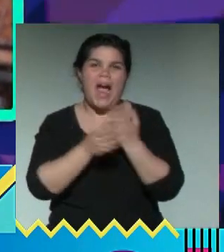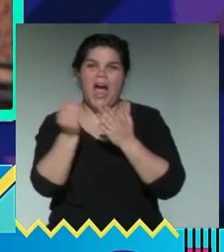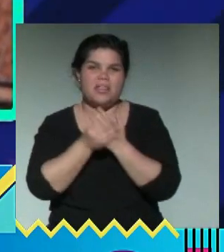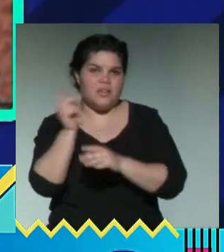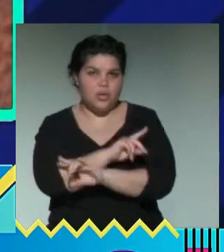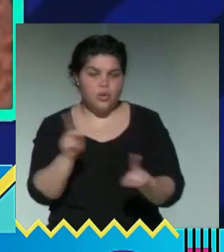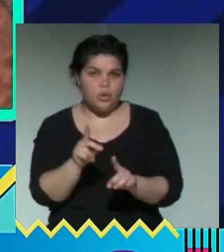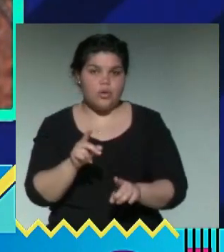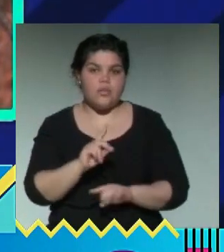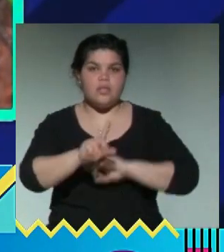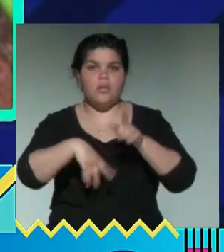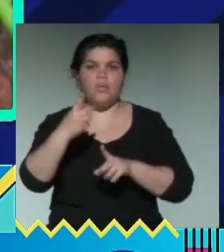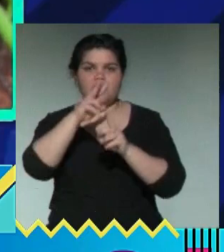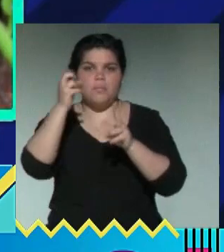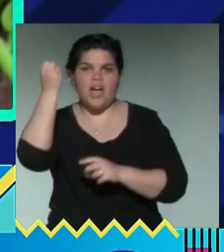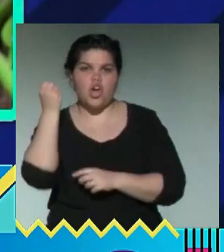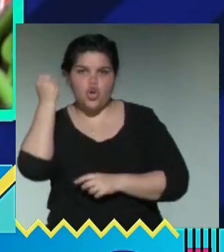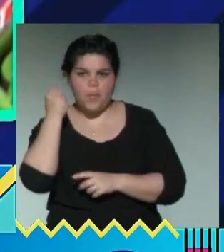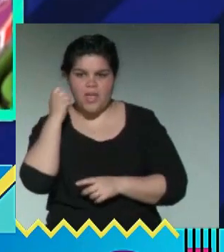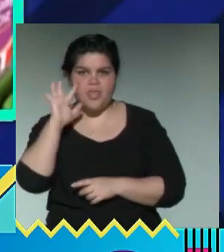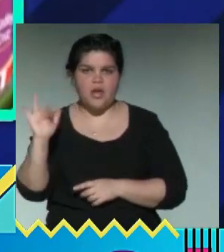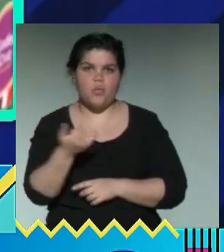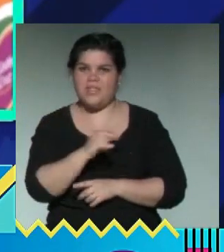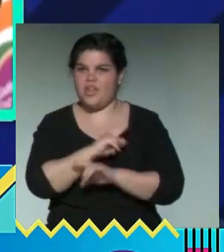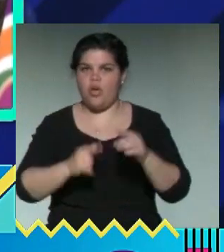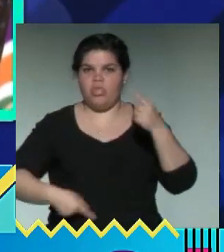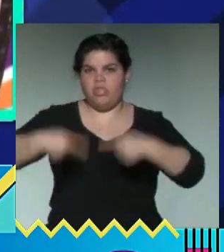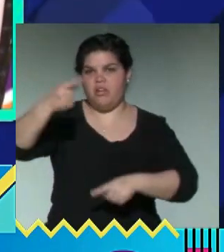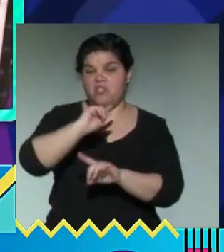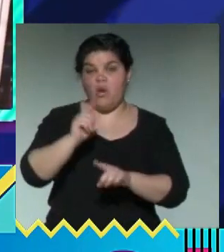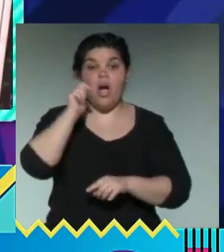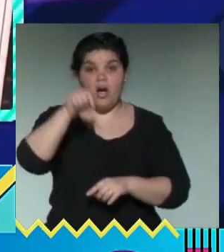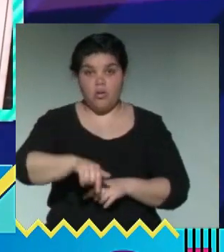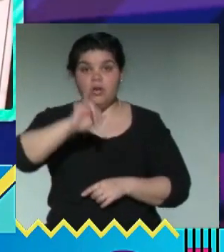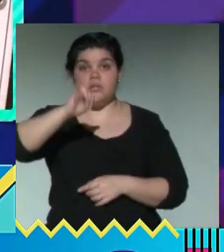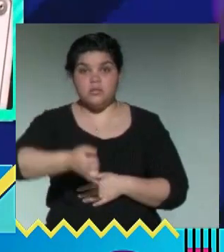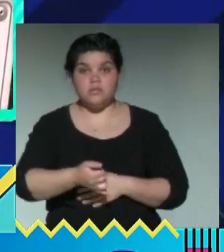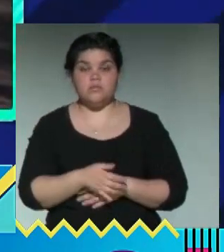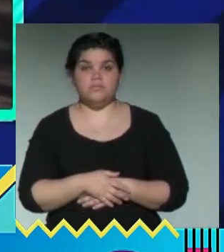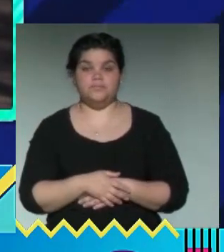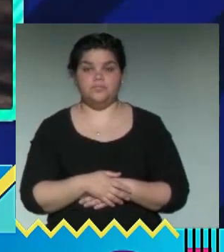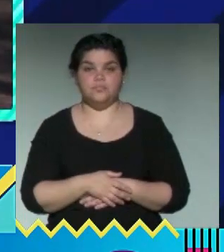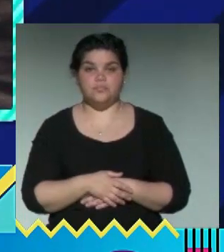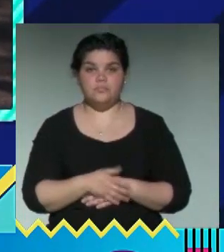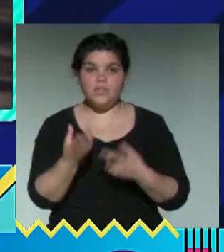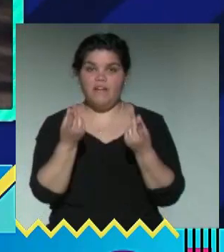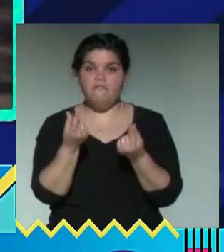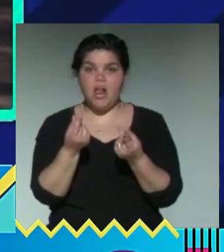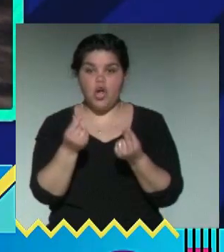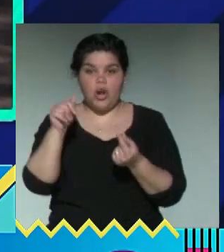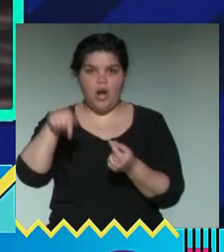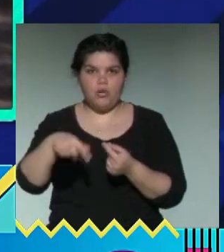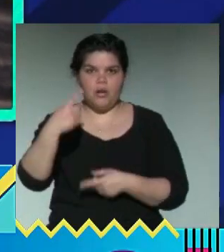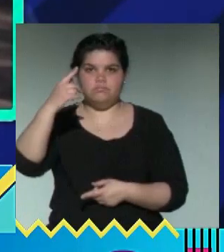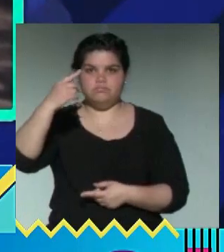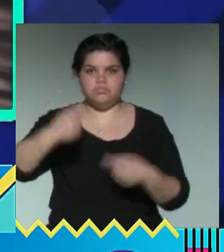económica no se veía tanto. Hoy por hoy, con la coyuntura tarifaria que tenemos en la actualidad, impacta